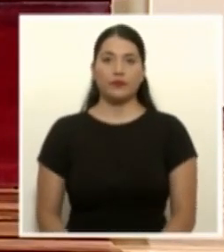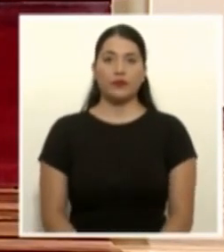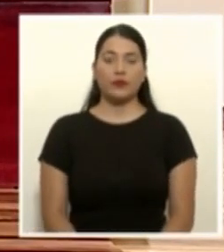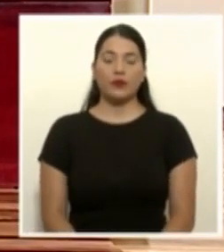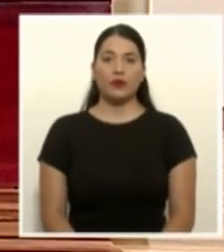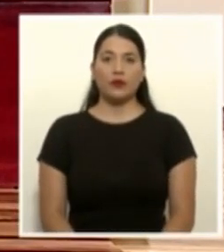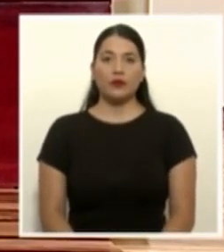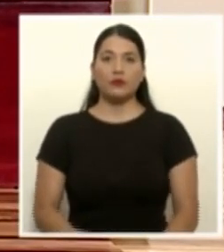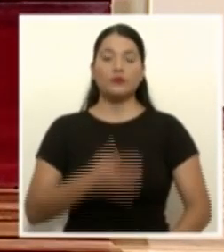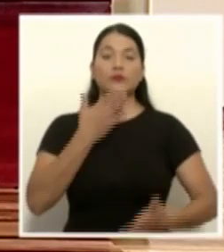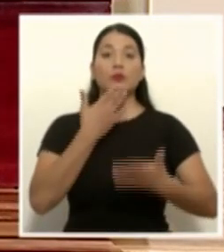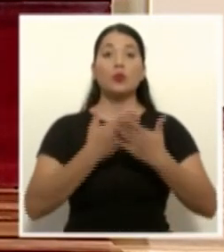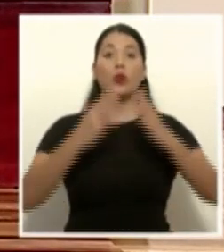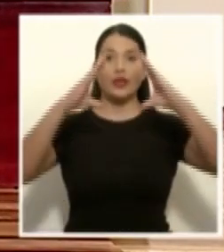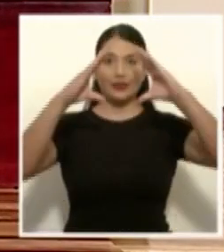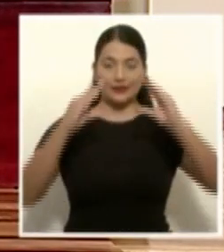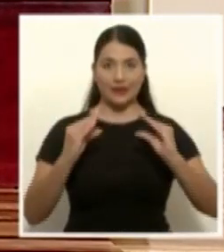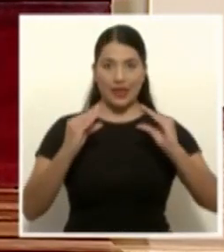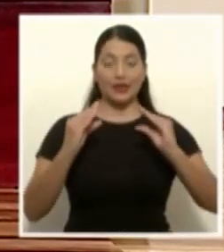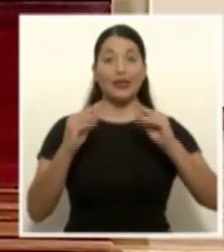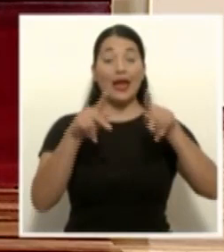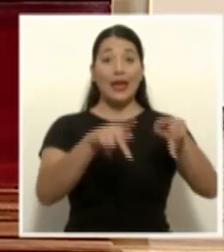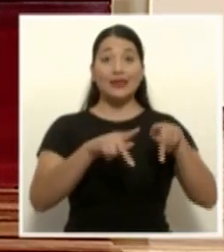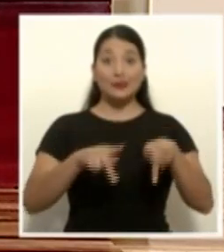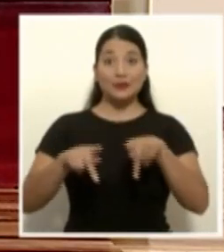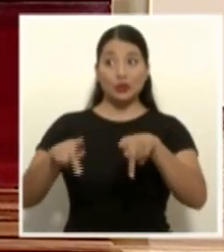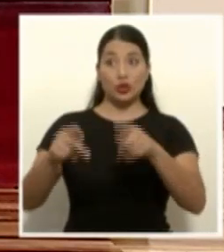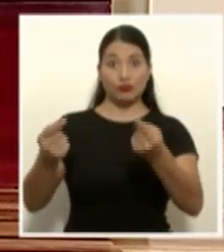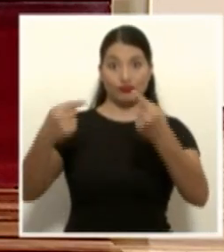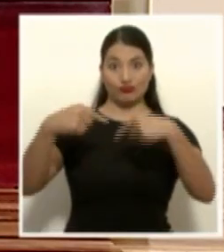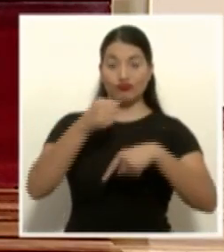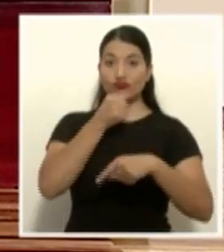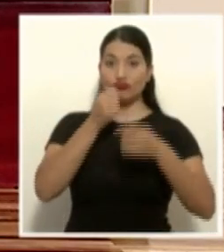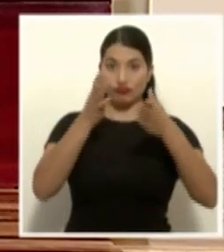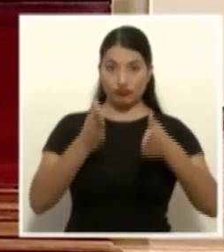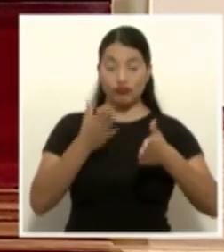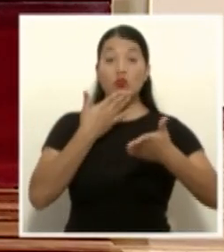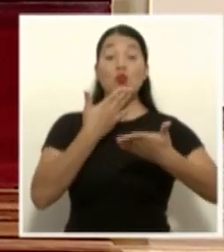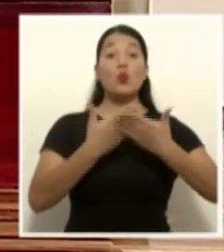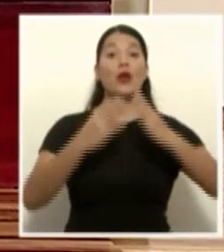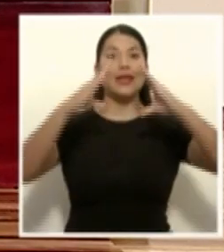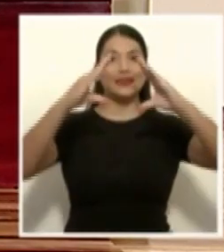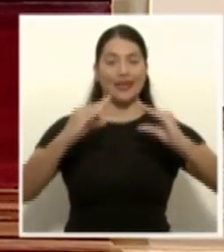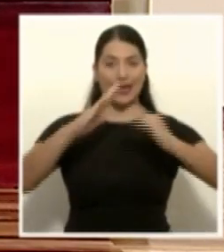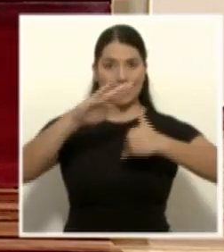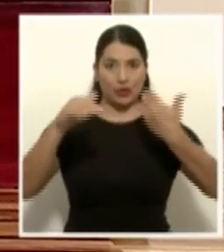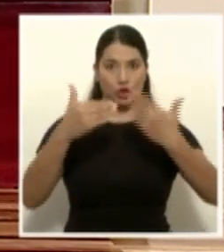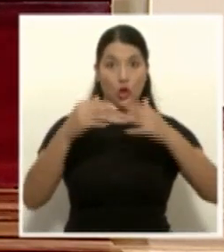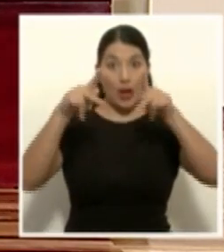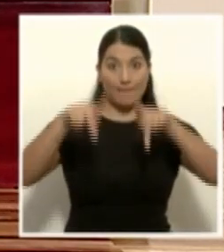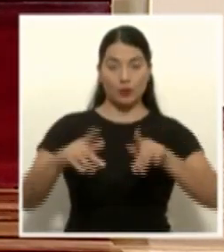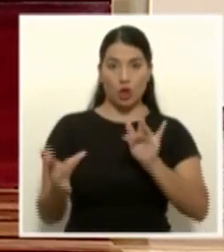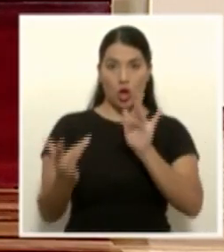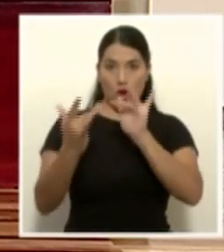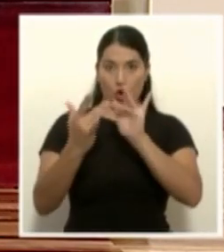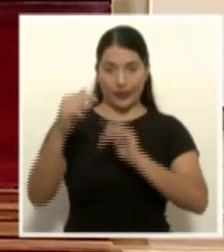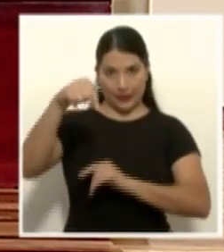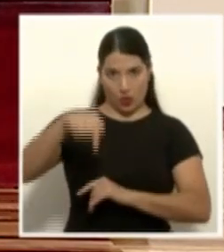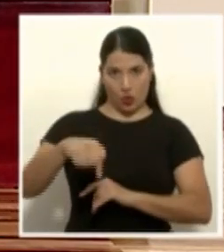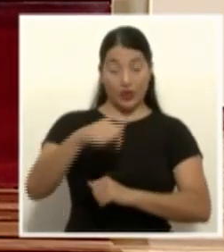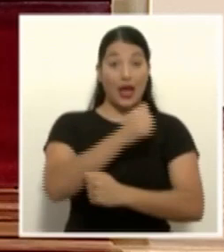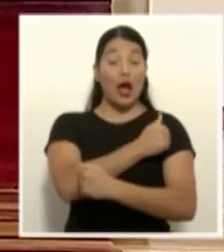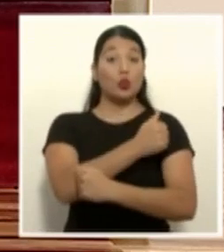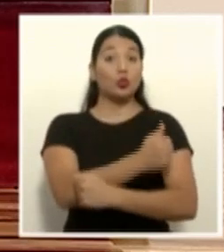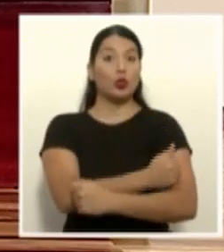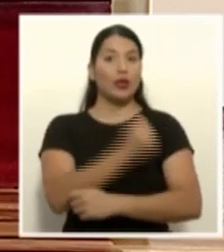buenas tardes a los colegas que nos acompañan de manera presencial y muy buenas tardes a quienes nos sintonizan en esta transmisión en donde las